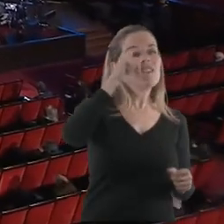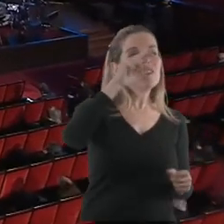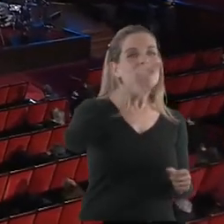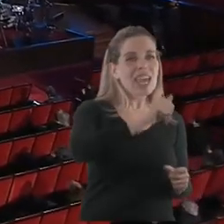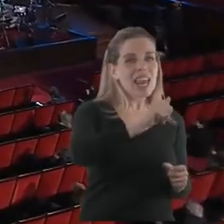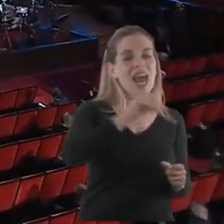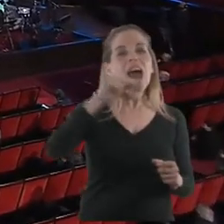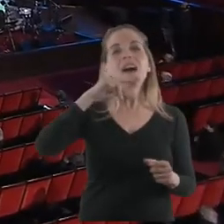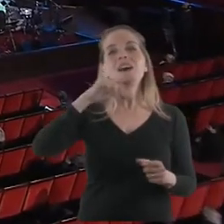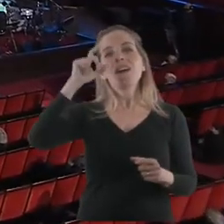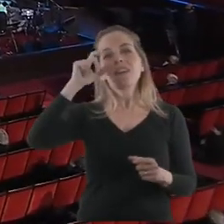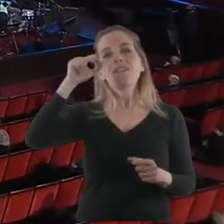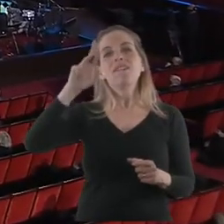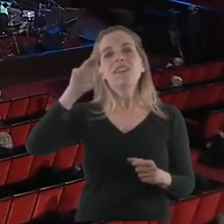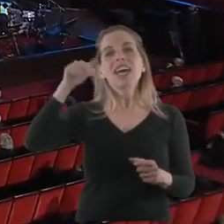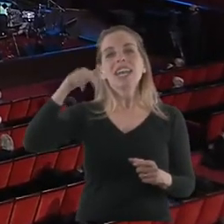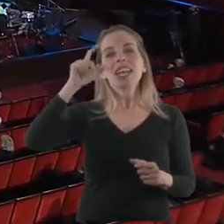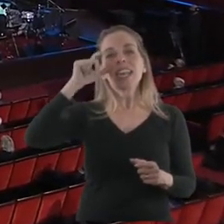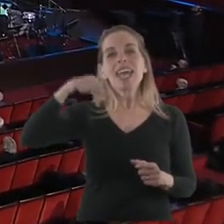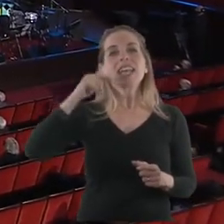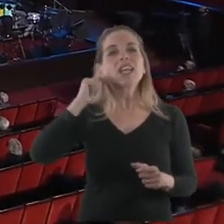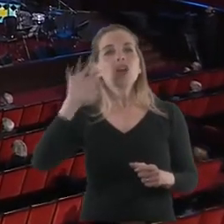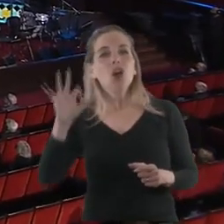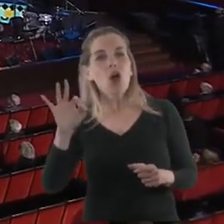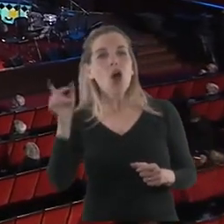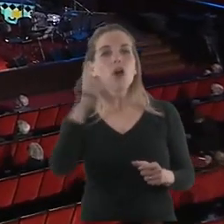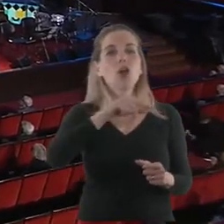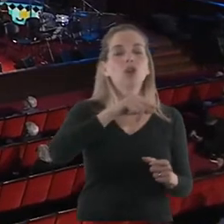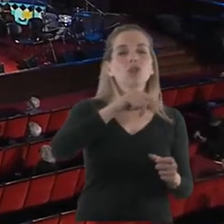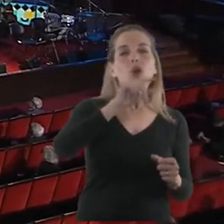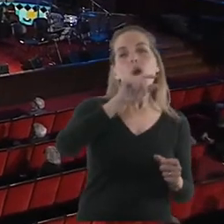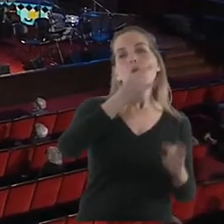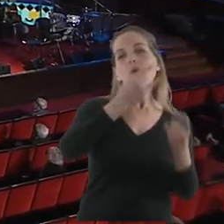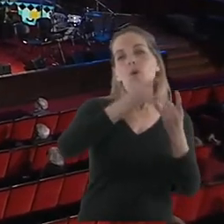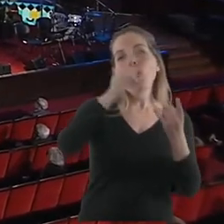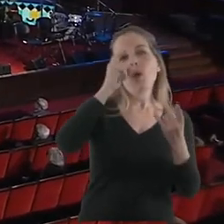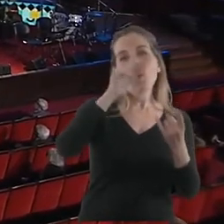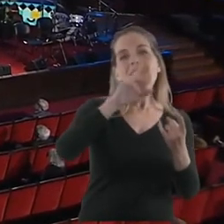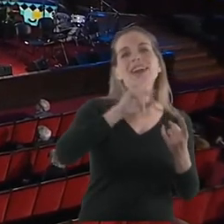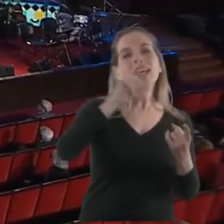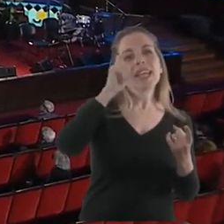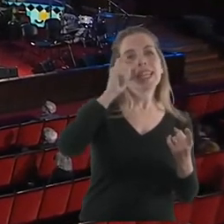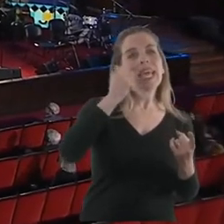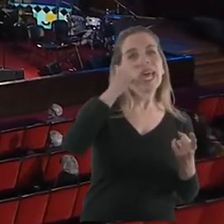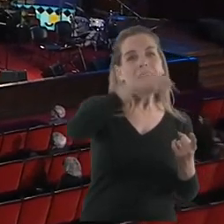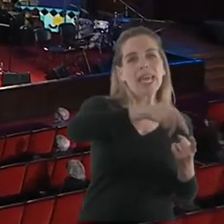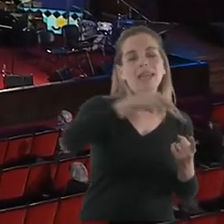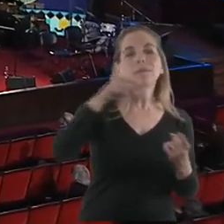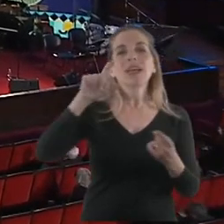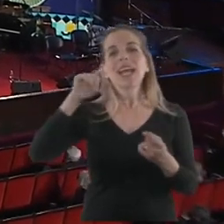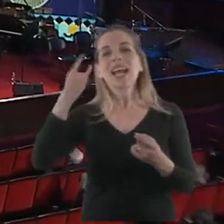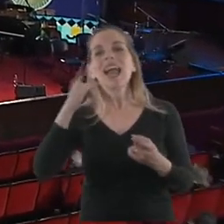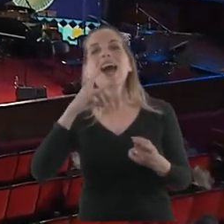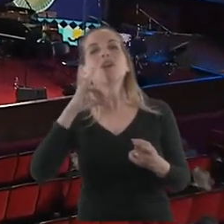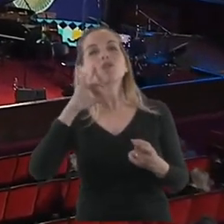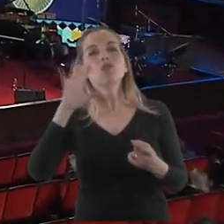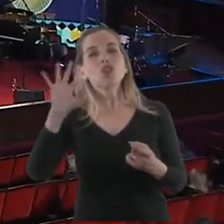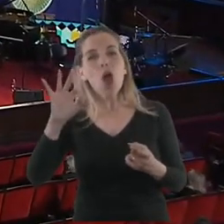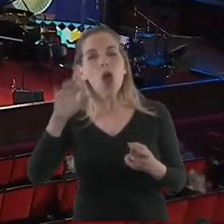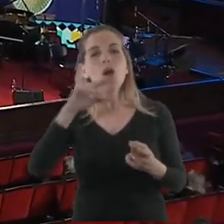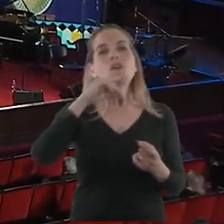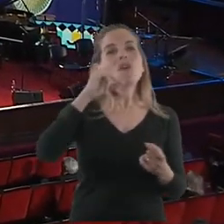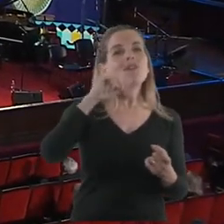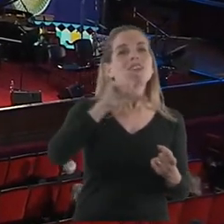Roberto Bernengo, Mario Weinfeld, Adrián Huertain, Regina Vikinsky, Claudio Yaryur,